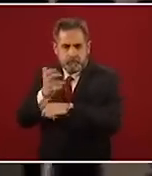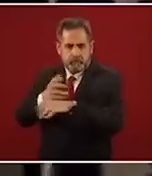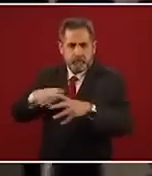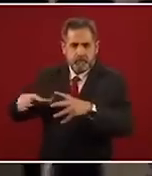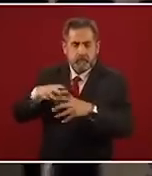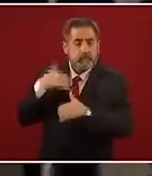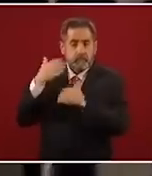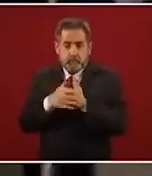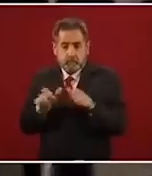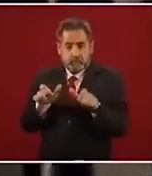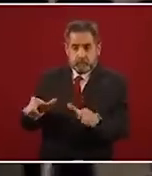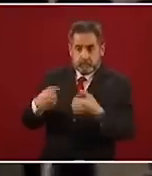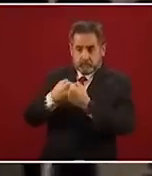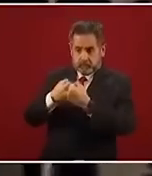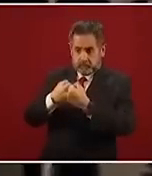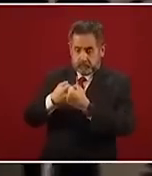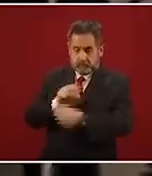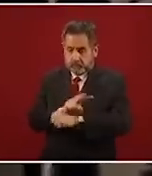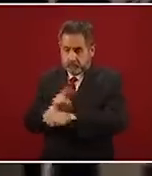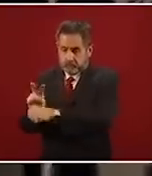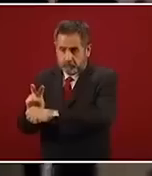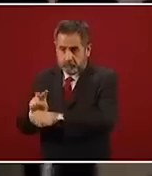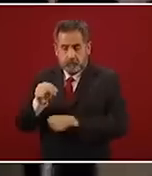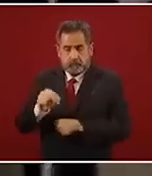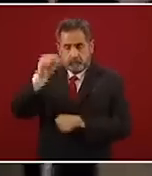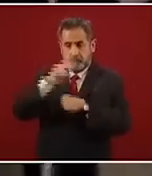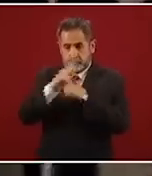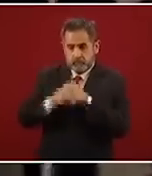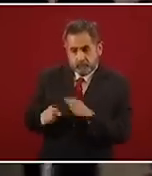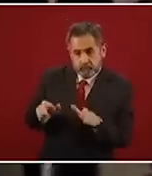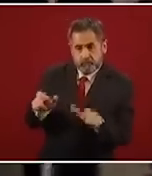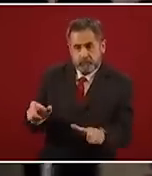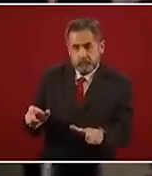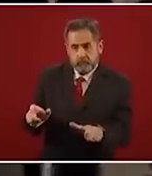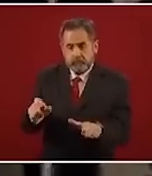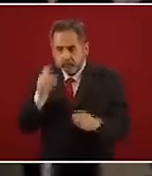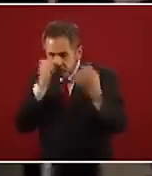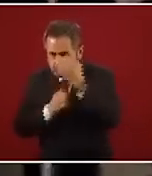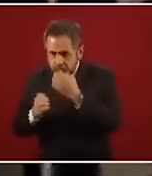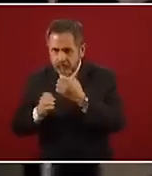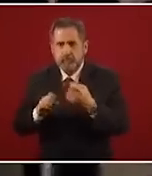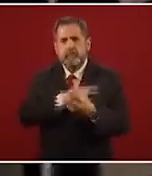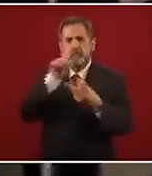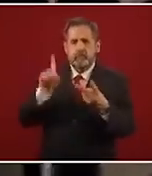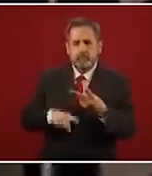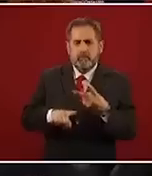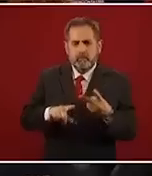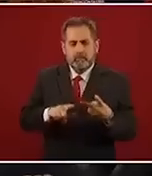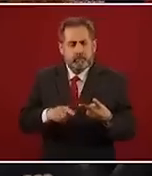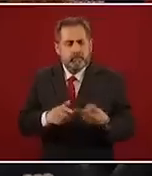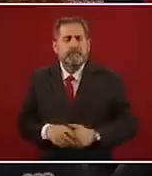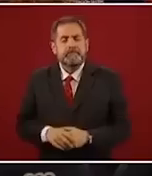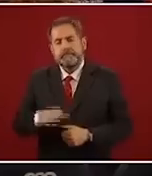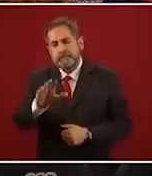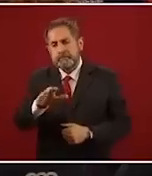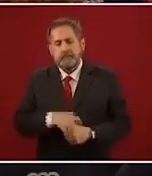implementar filtros en los puertos fronterizos del norte del país. Esa sería mi pregunta. Tengo una pregunta general después. Muchas